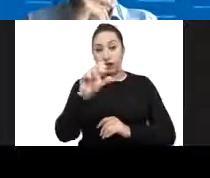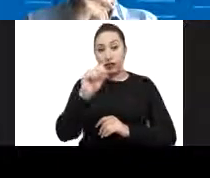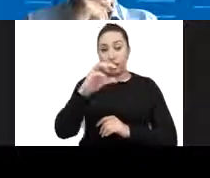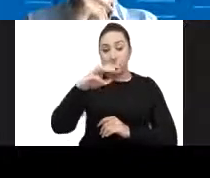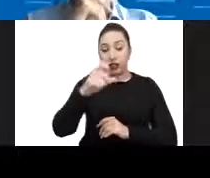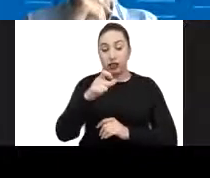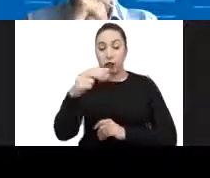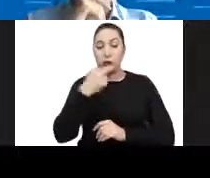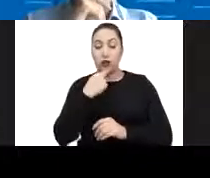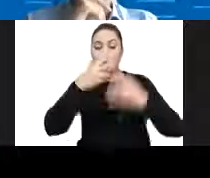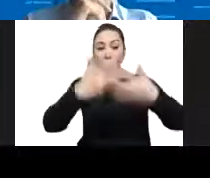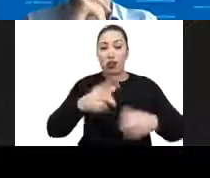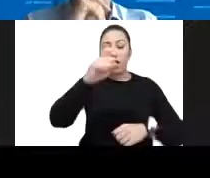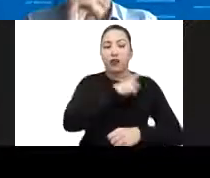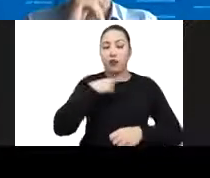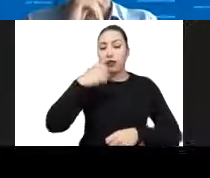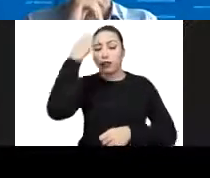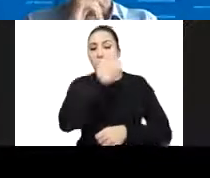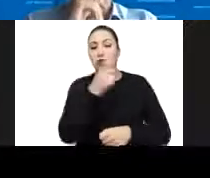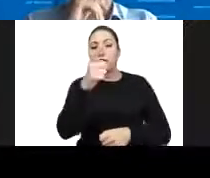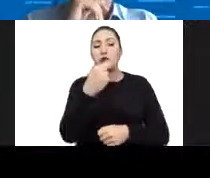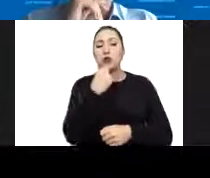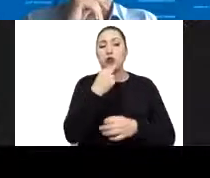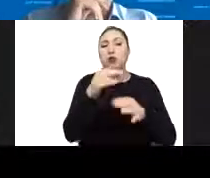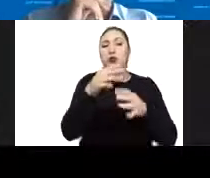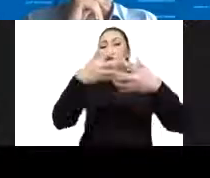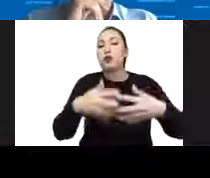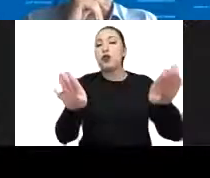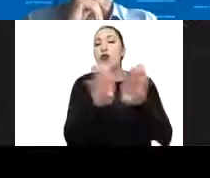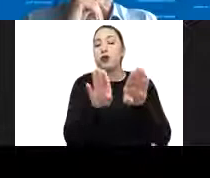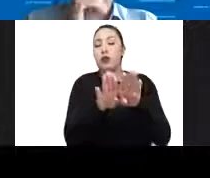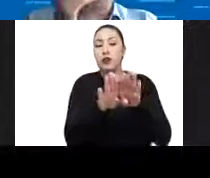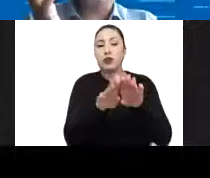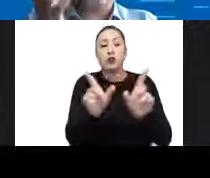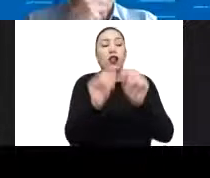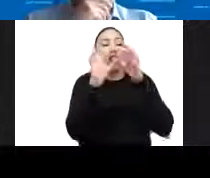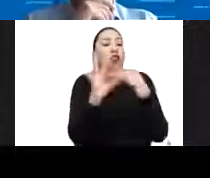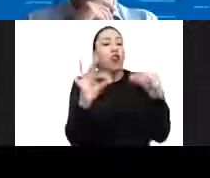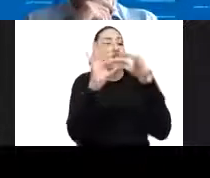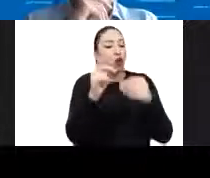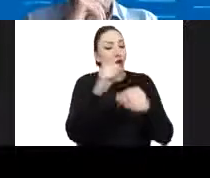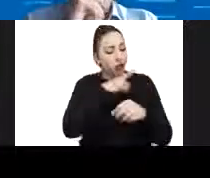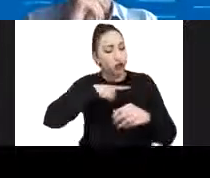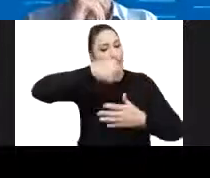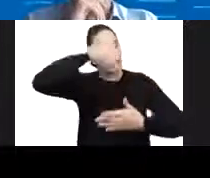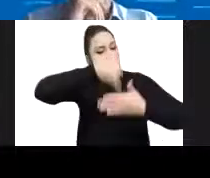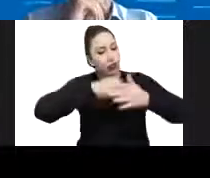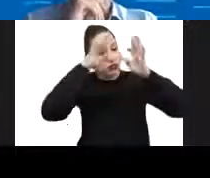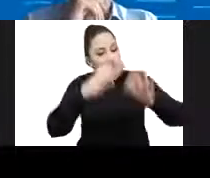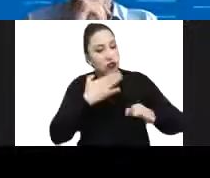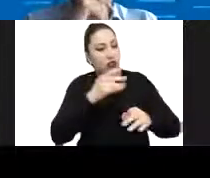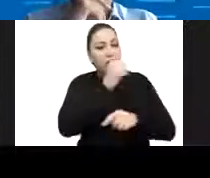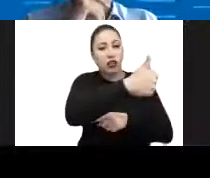exactamente muy bien cómo funciona ese sistema hoy, y no una narrativa cualitativa, sino cómo funciona la tanto la hidrología como